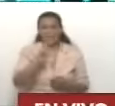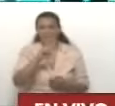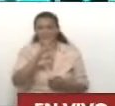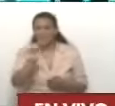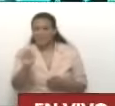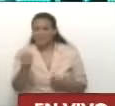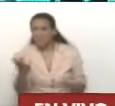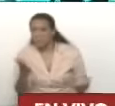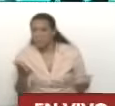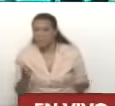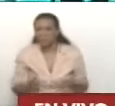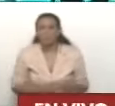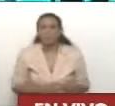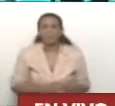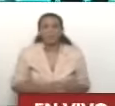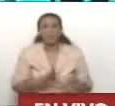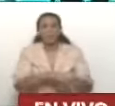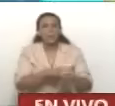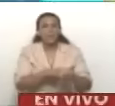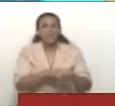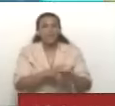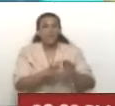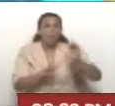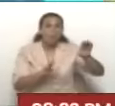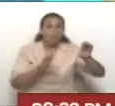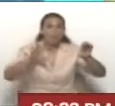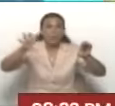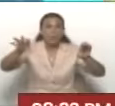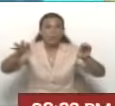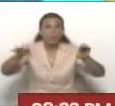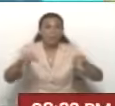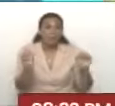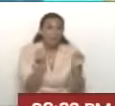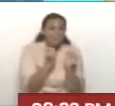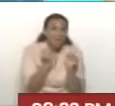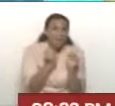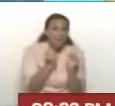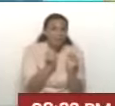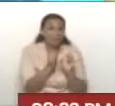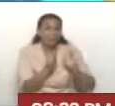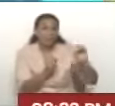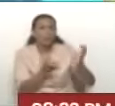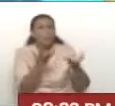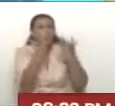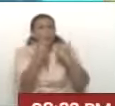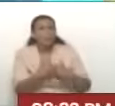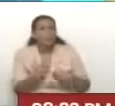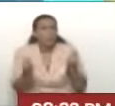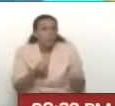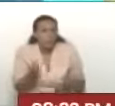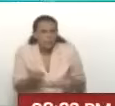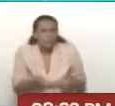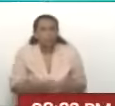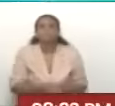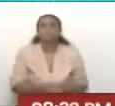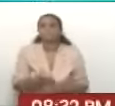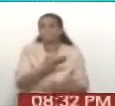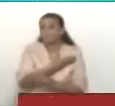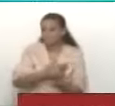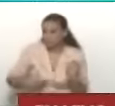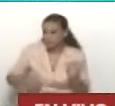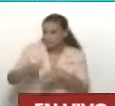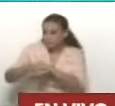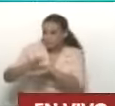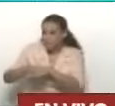Cuéntame, imagínate tú, de Oriente y de los Andes. Germán, cuéntame toda esa experiencia. Bueno, presidente,